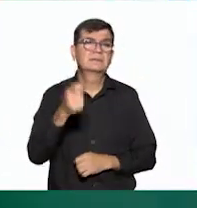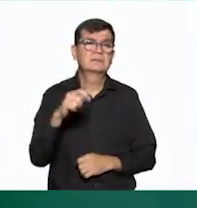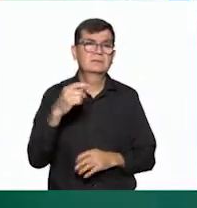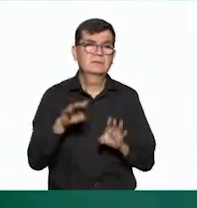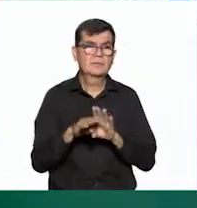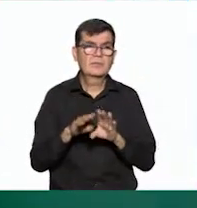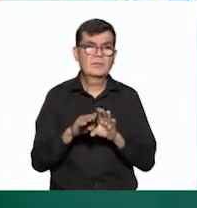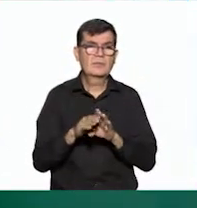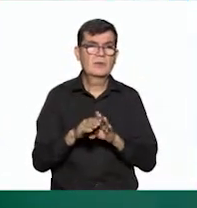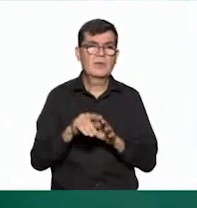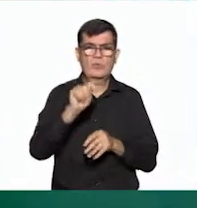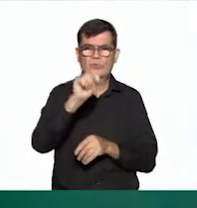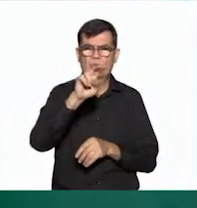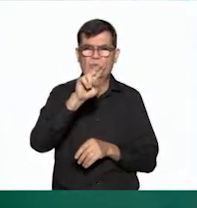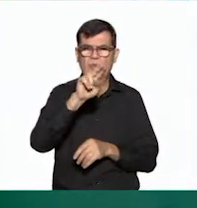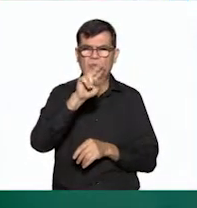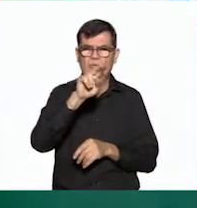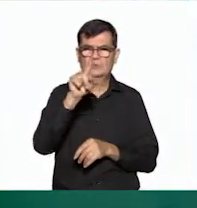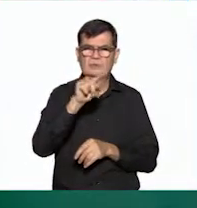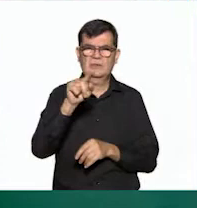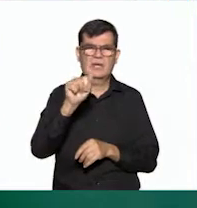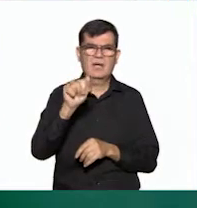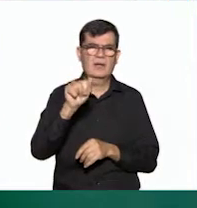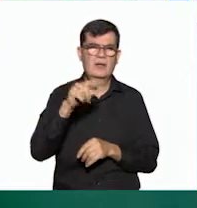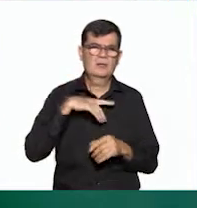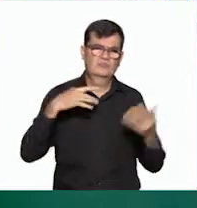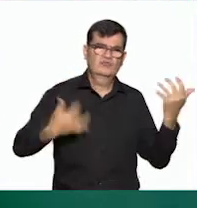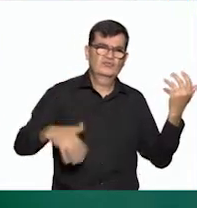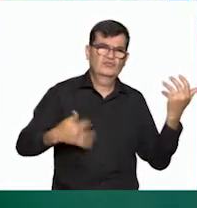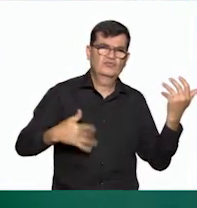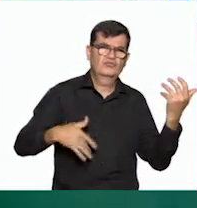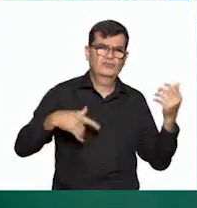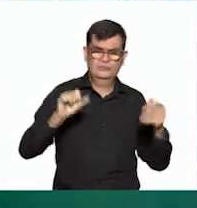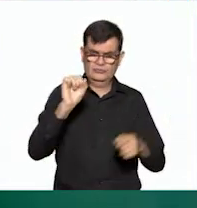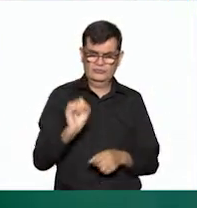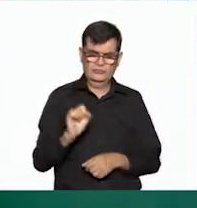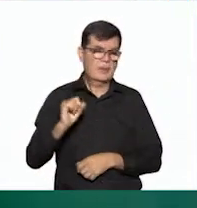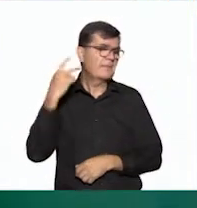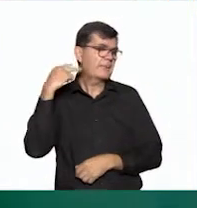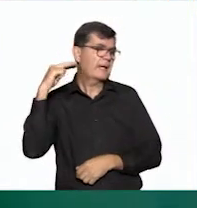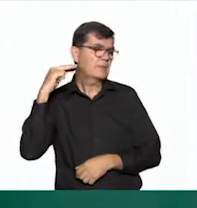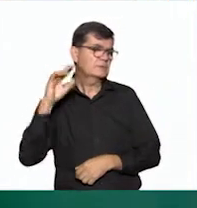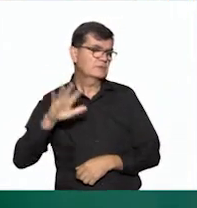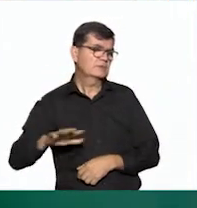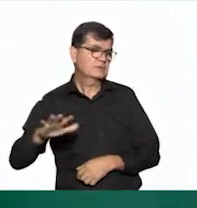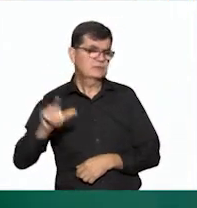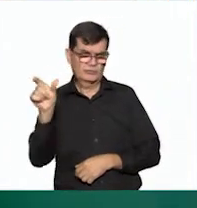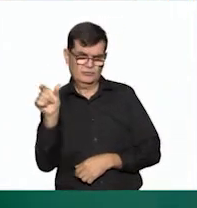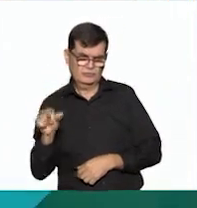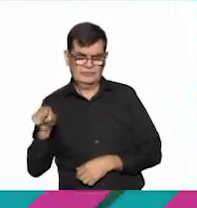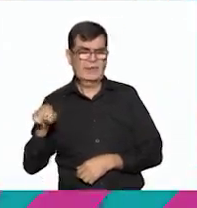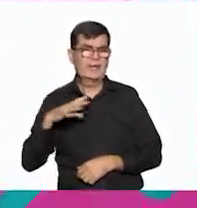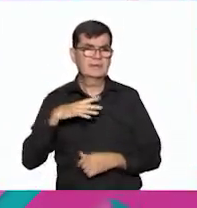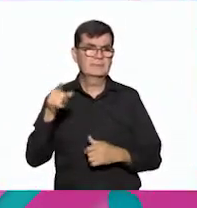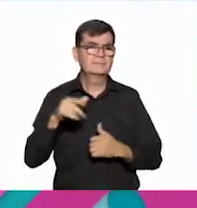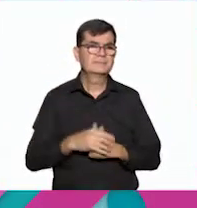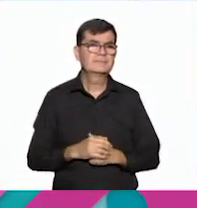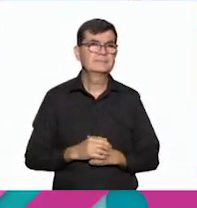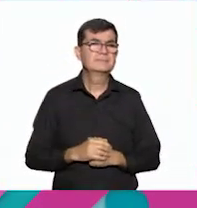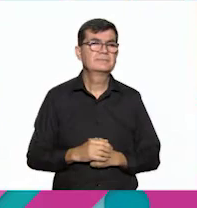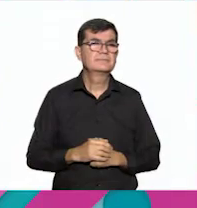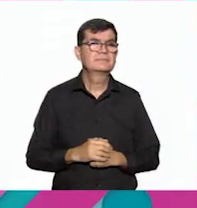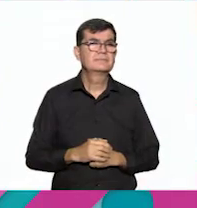llama La Tusa y es un son jarocho del sur de Veracruz. Así que vamos a disfrutarla. ¡Ay, a